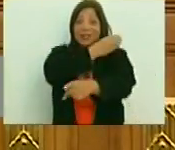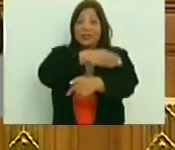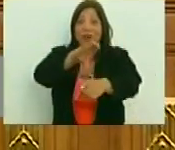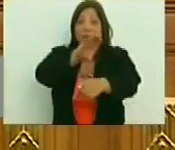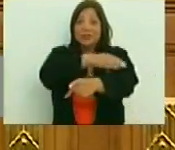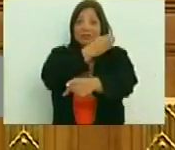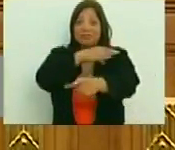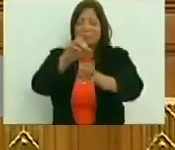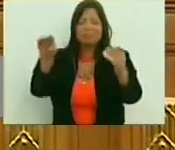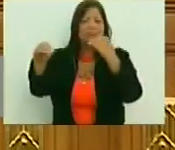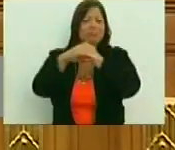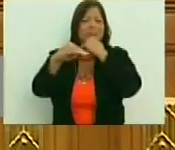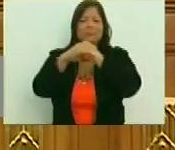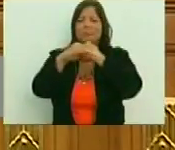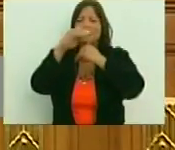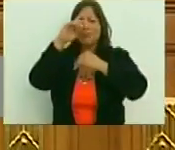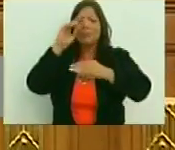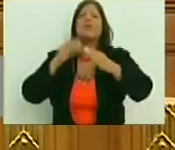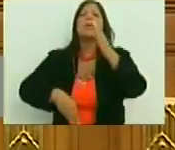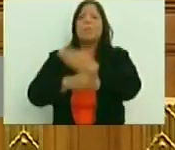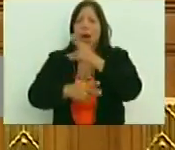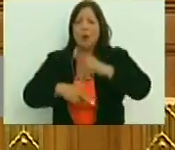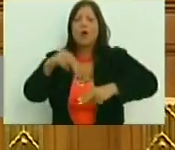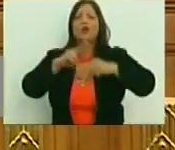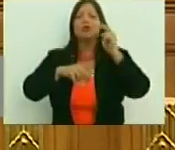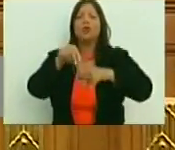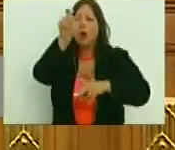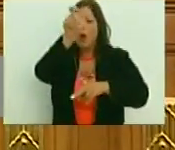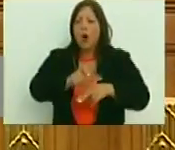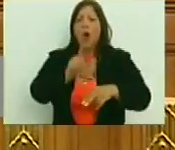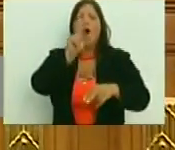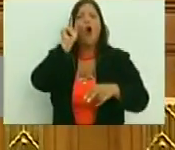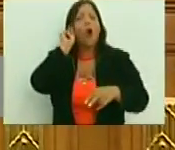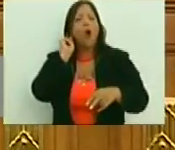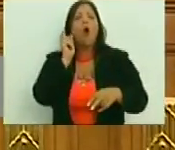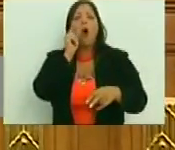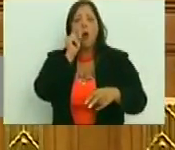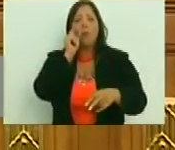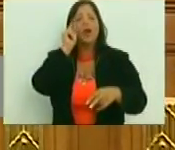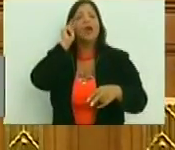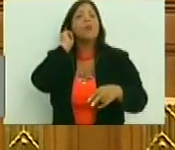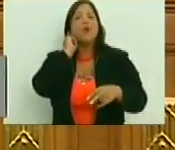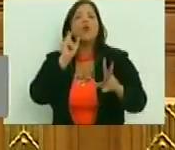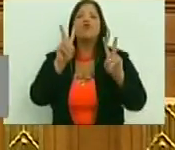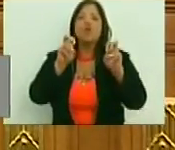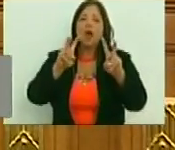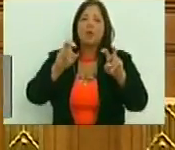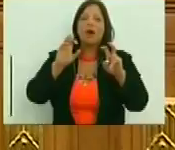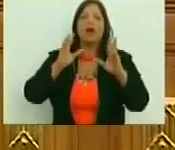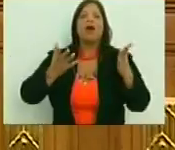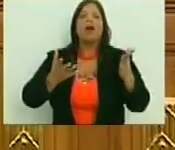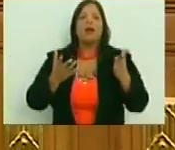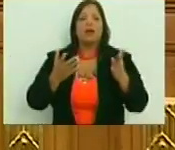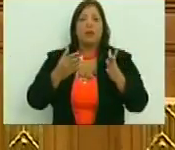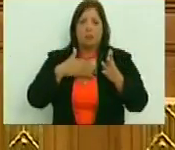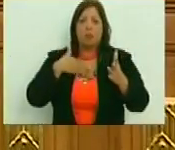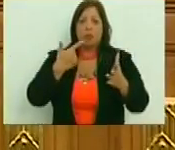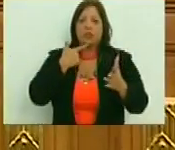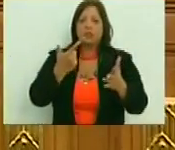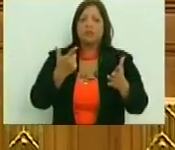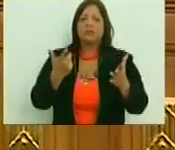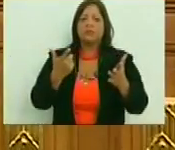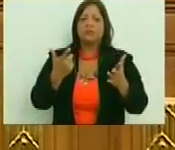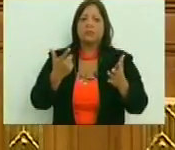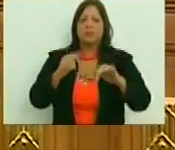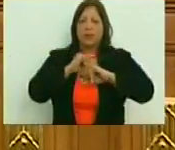Vamos pues nosotros a la construcción del hombre nuevo para que nazca una sociedad nueva. Y podría decir, compañero, y